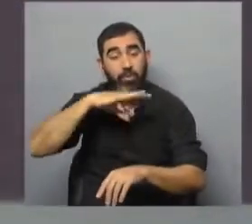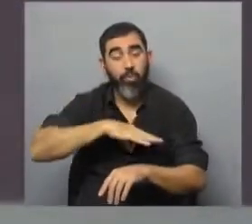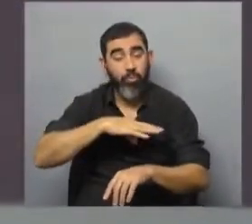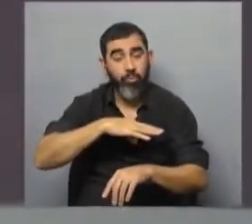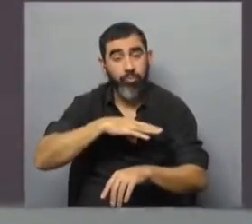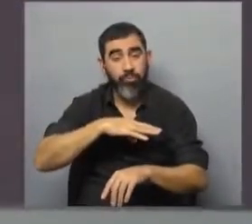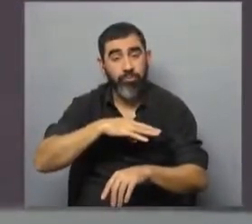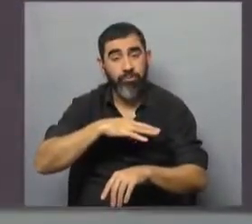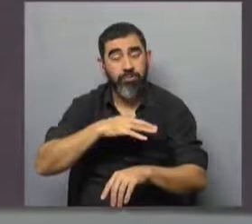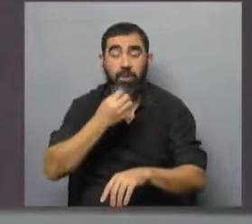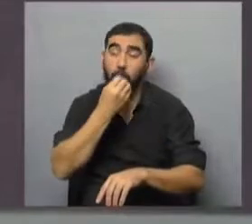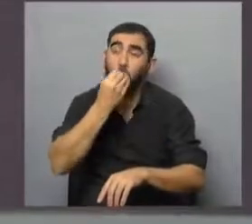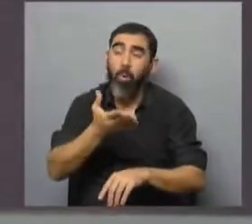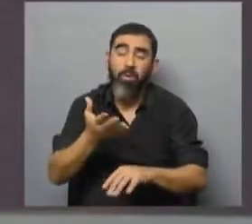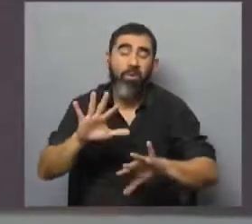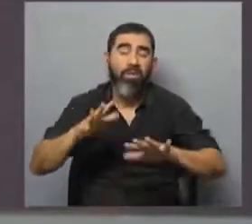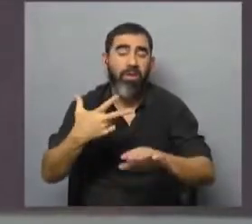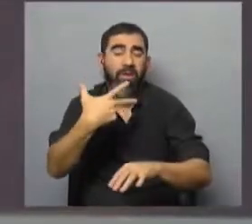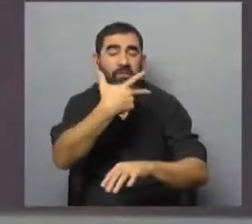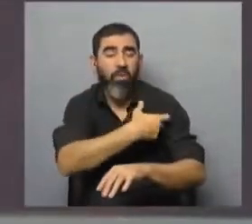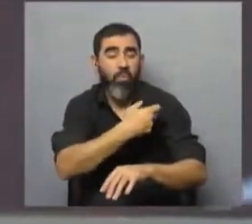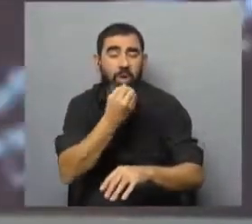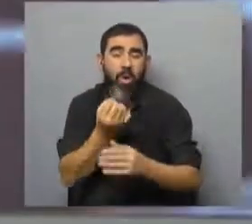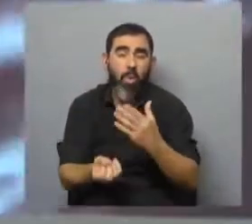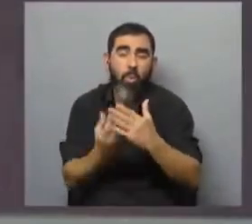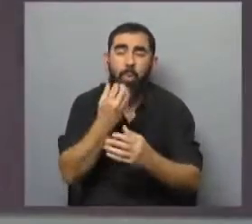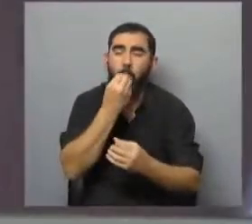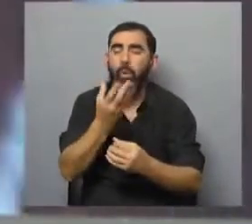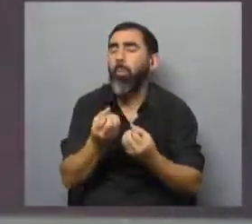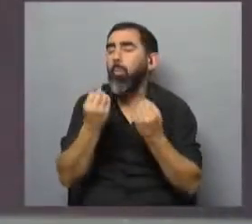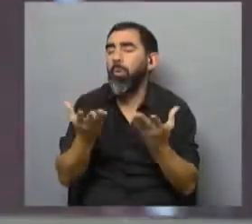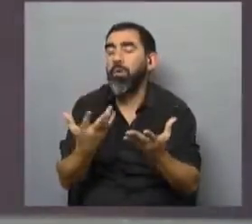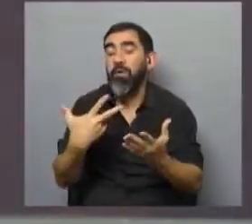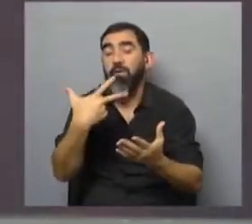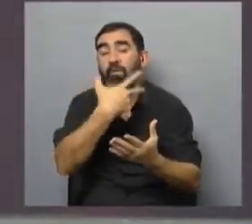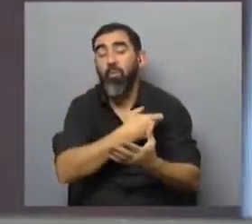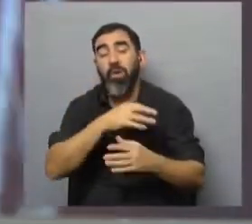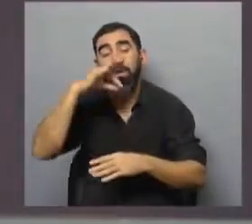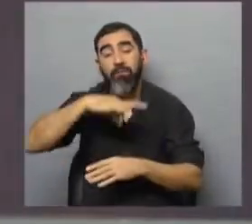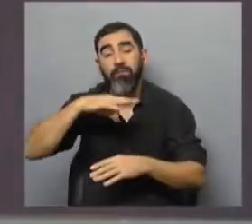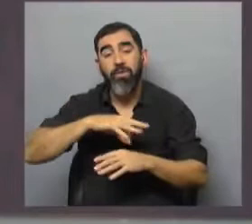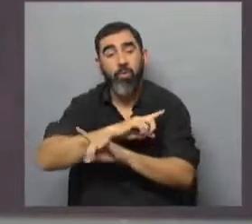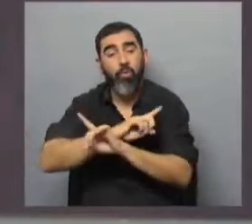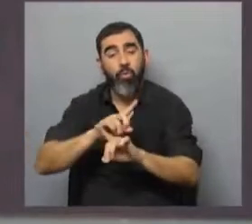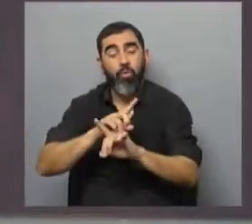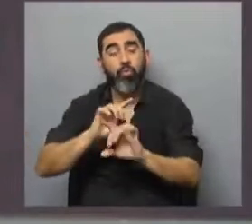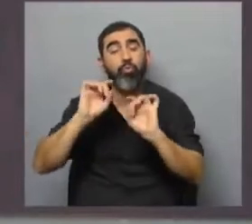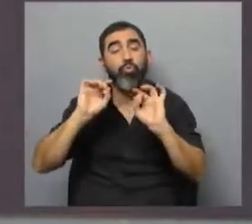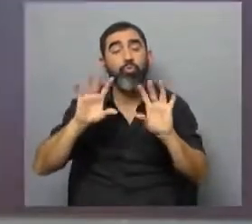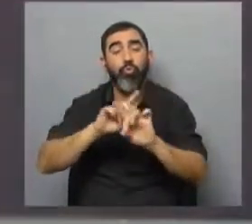la ventaja que tiene esta nueva formulación es que es una vacuna a virus que no replicaría,